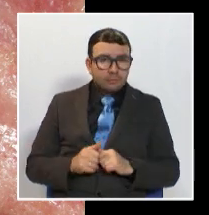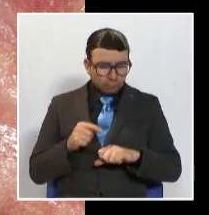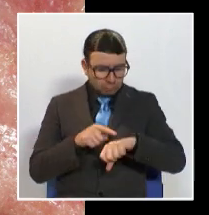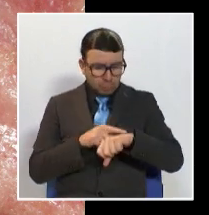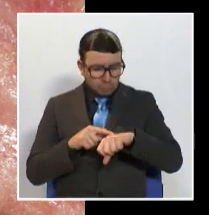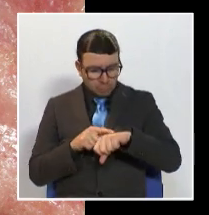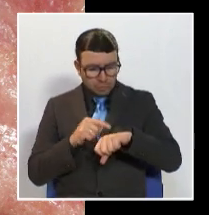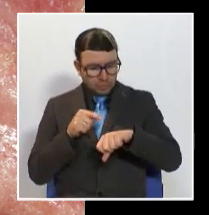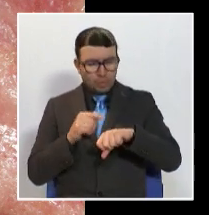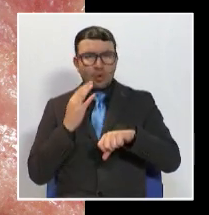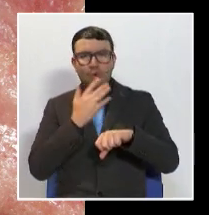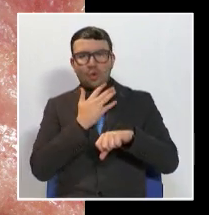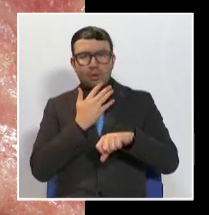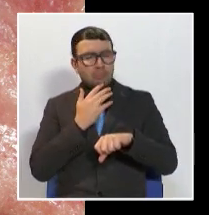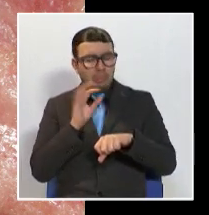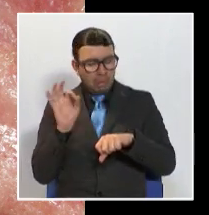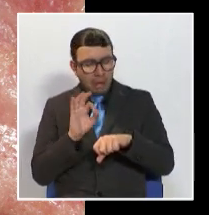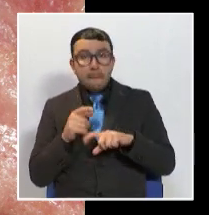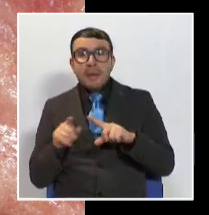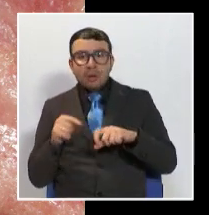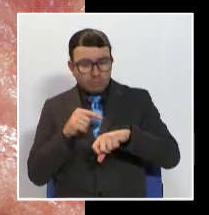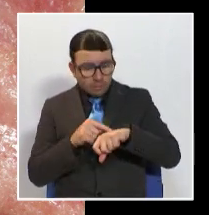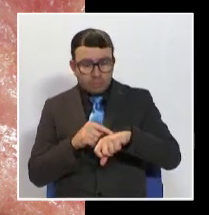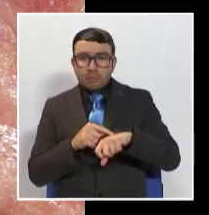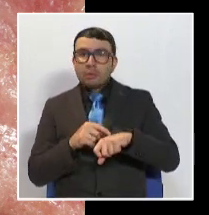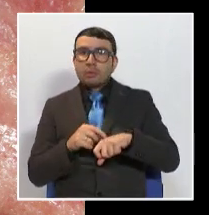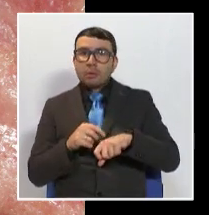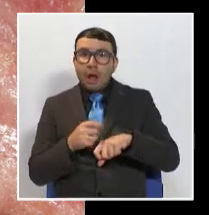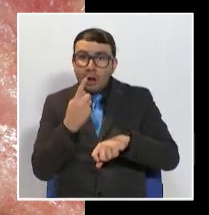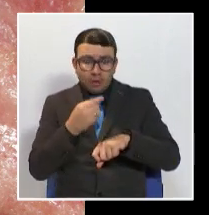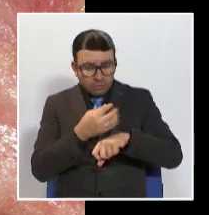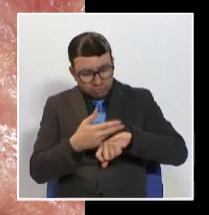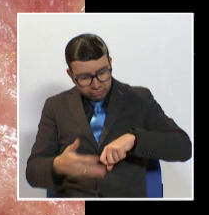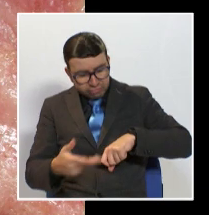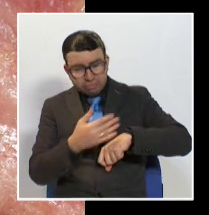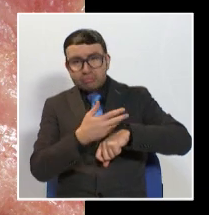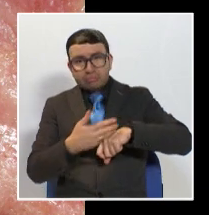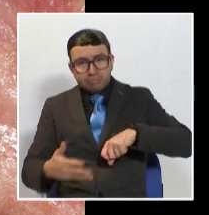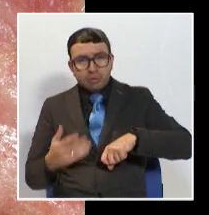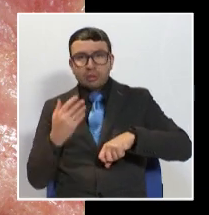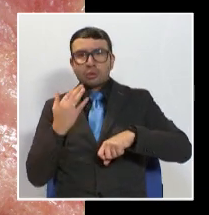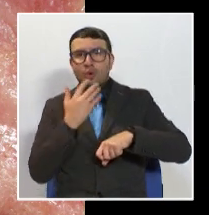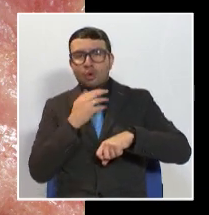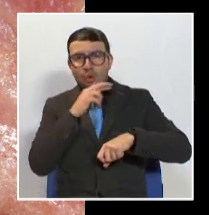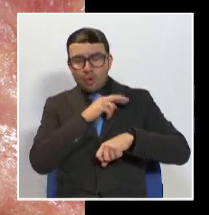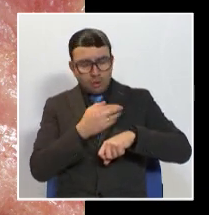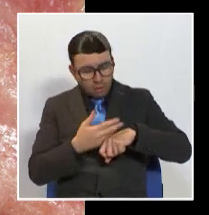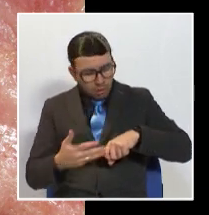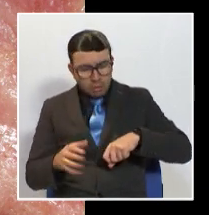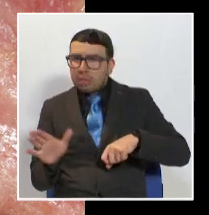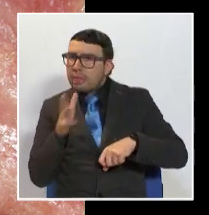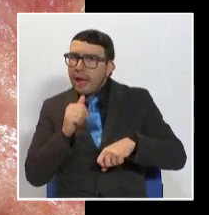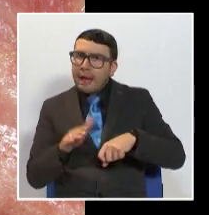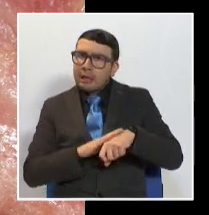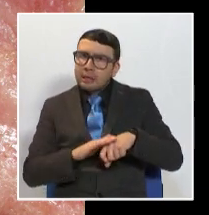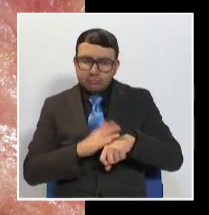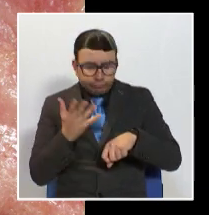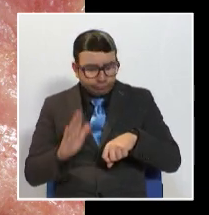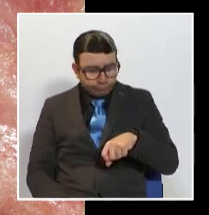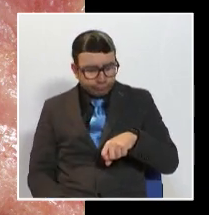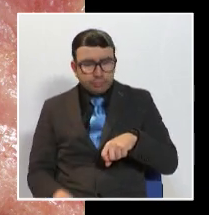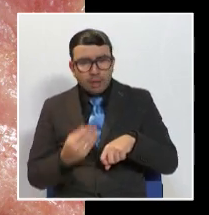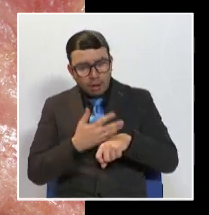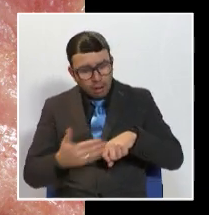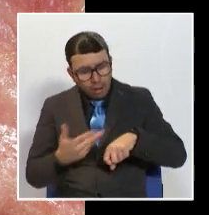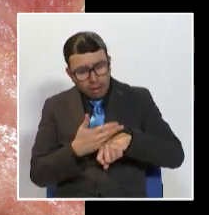pigmentadas. El sangrado, una lesión que aparece y que sangra con frecuencia, que no sana. Otro, una lesión que comenzó como